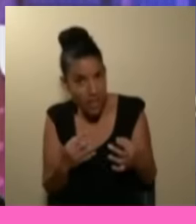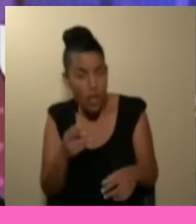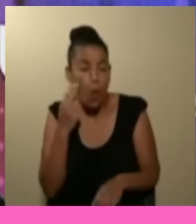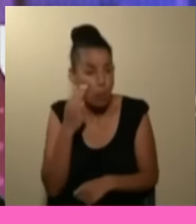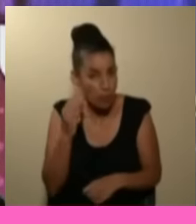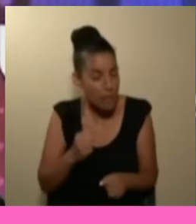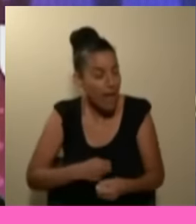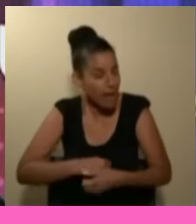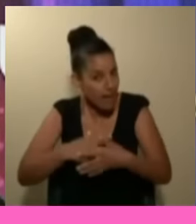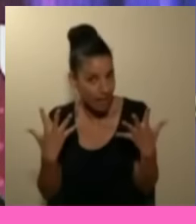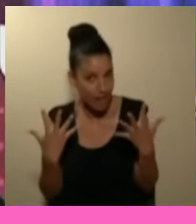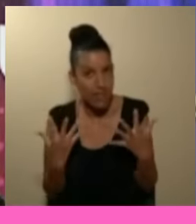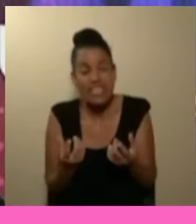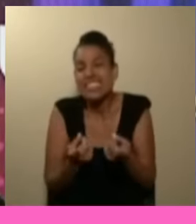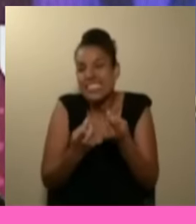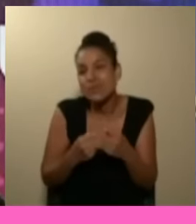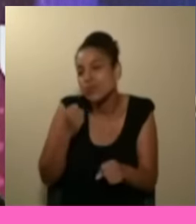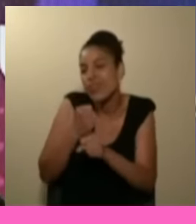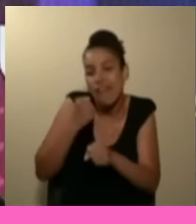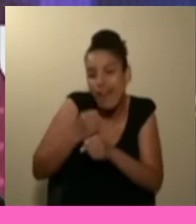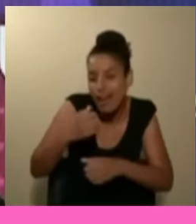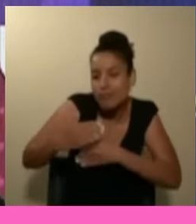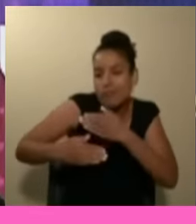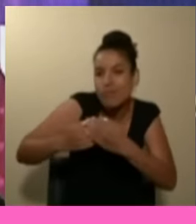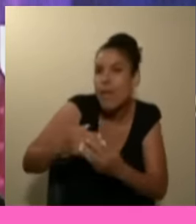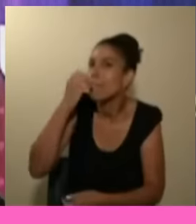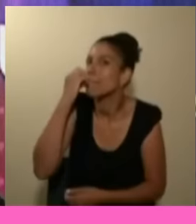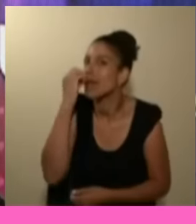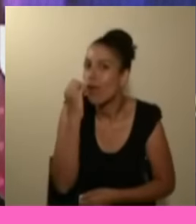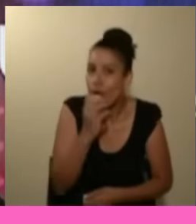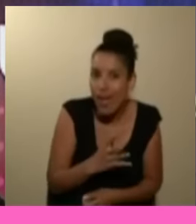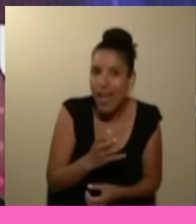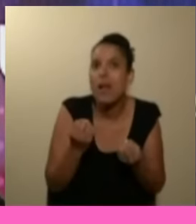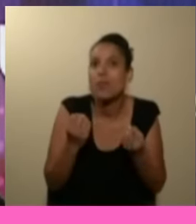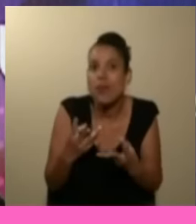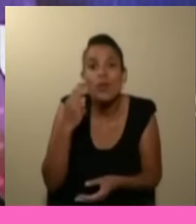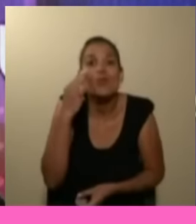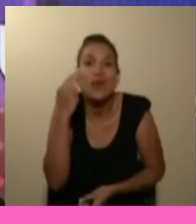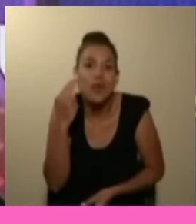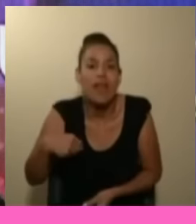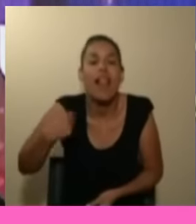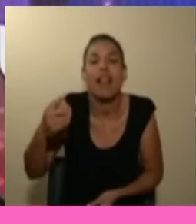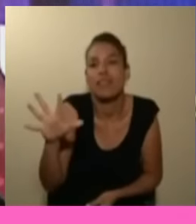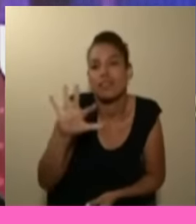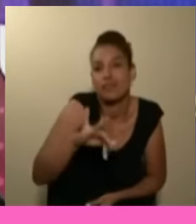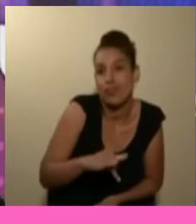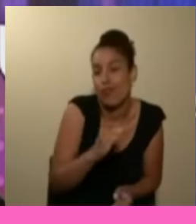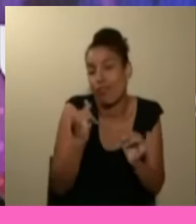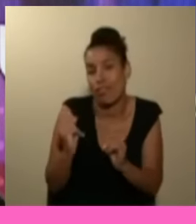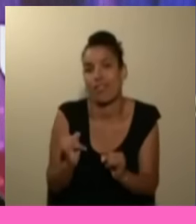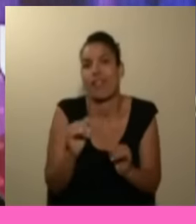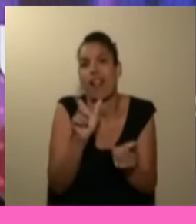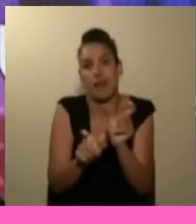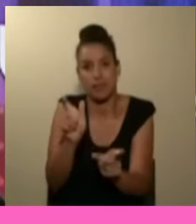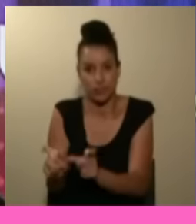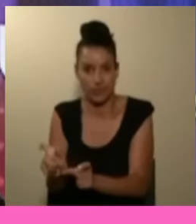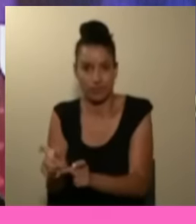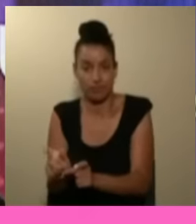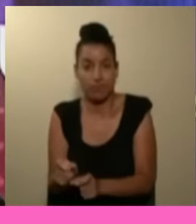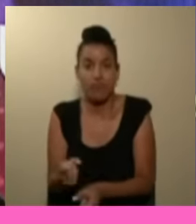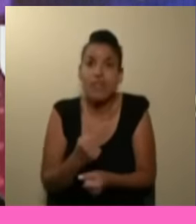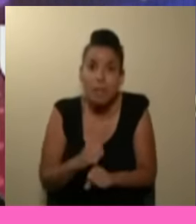trabajar para mejorar porque trastoca la vida cotidiana de la gente. Pero trabajemos y pongamos el esfuerzo por